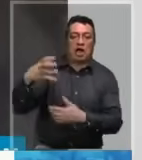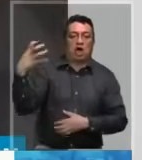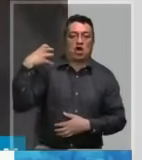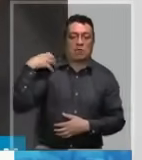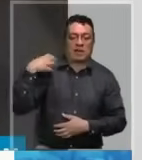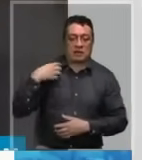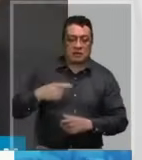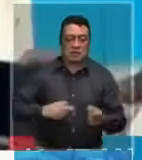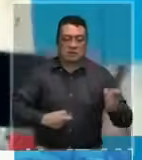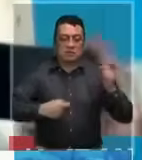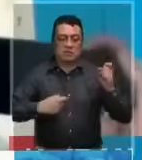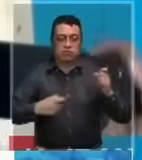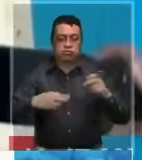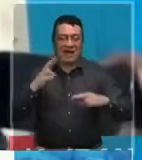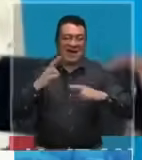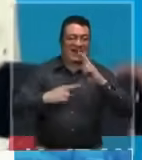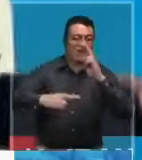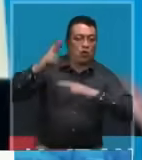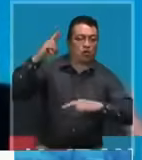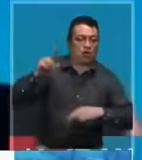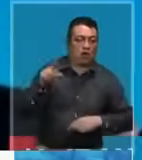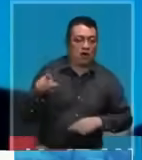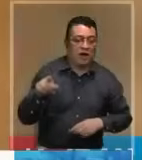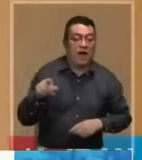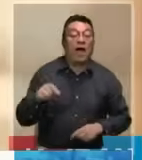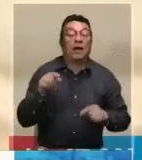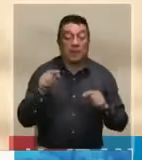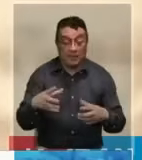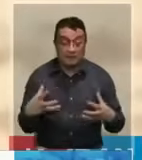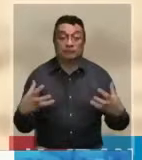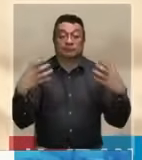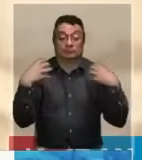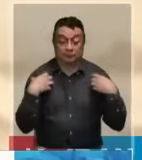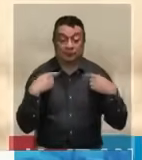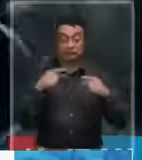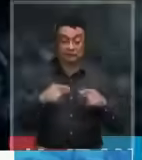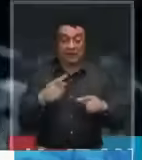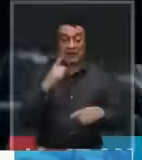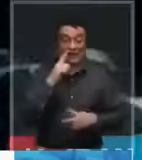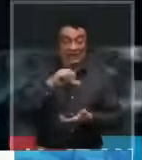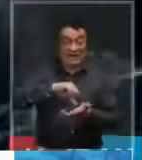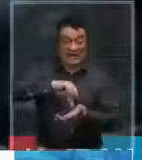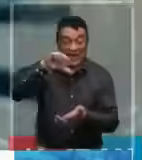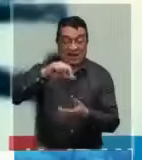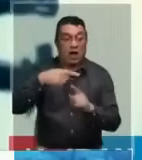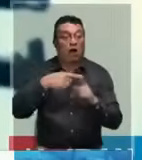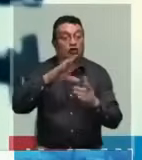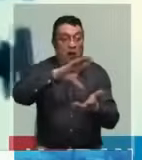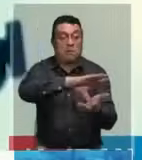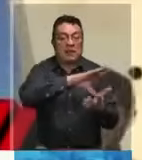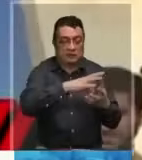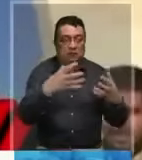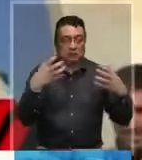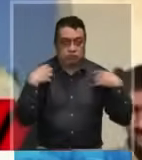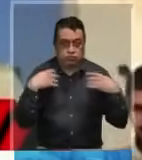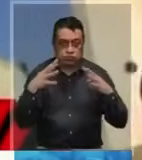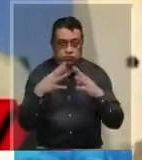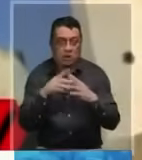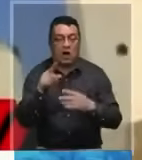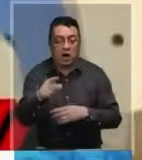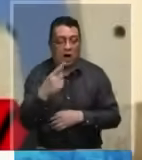de la Guardia Revolucionaria, los encargados de las acciones militares de Irán en el extranjero. De allí su título